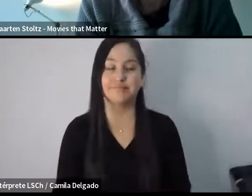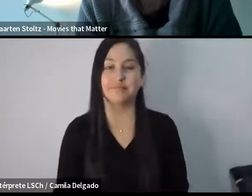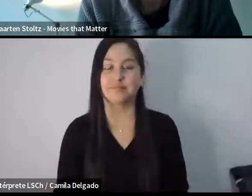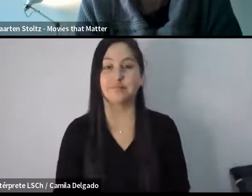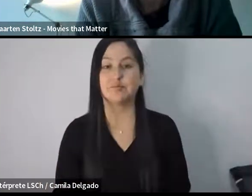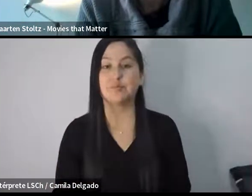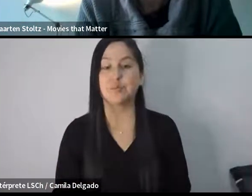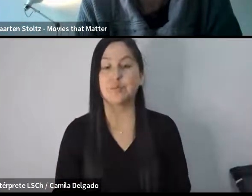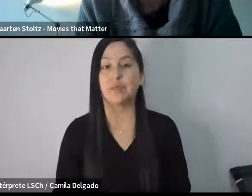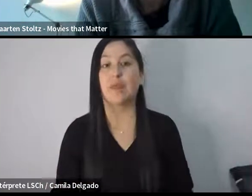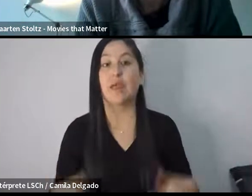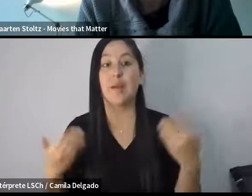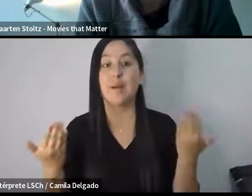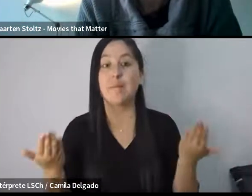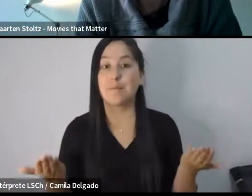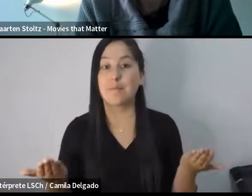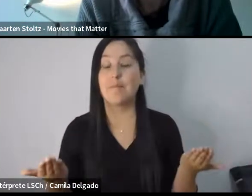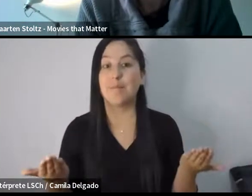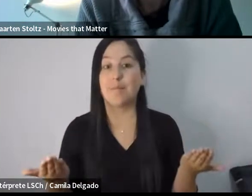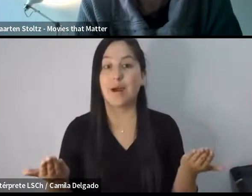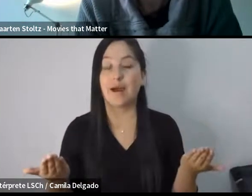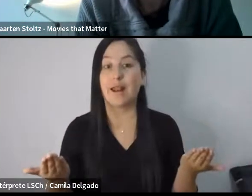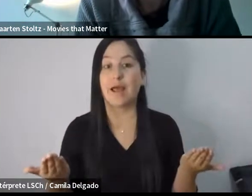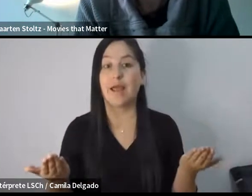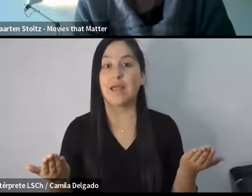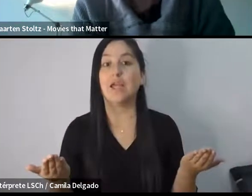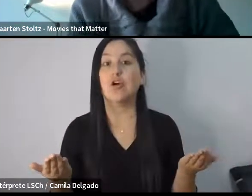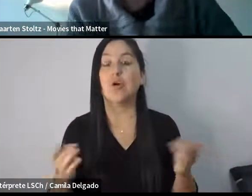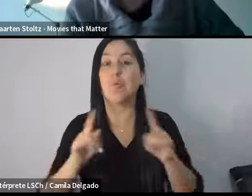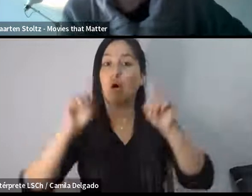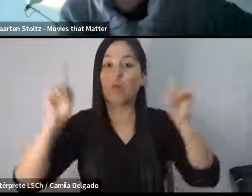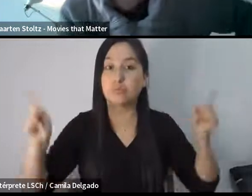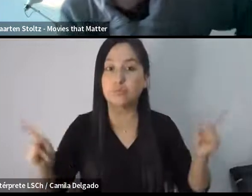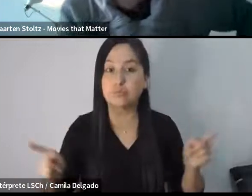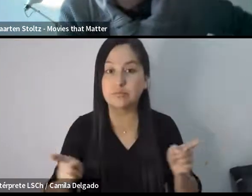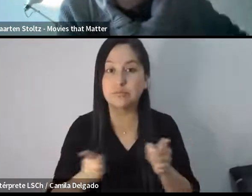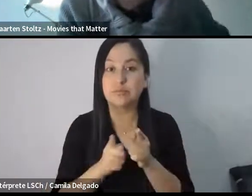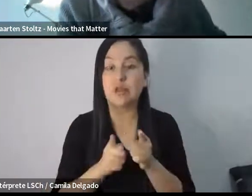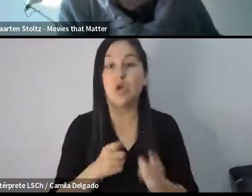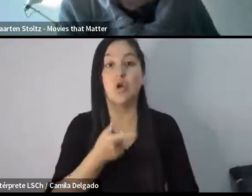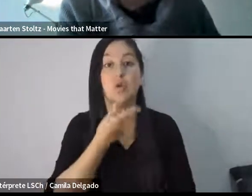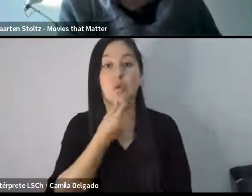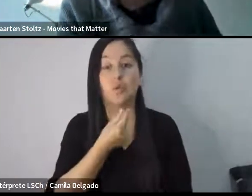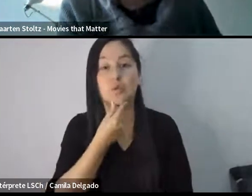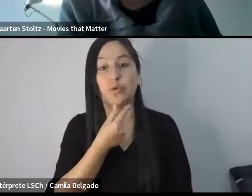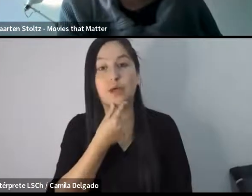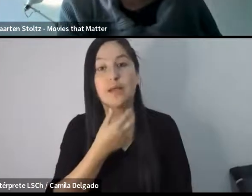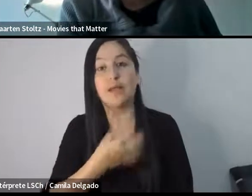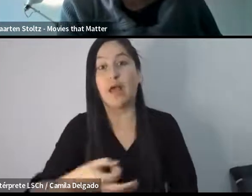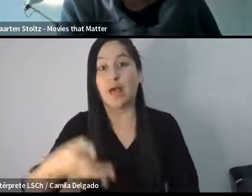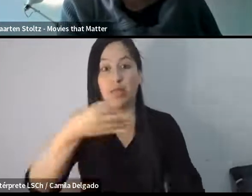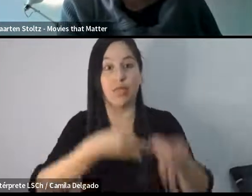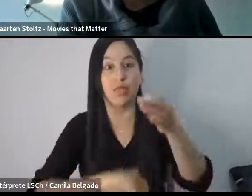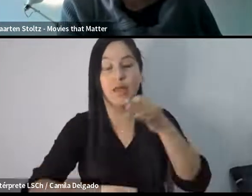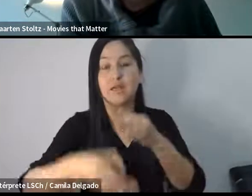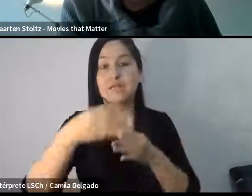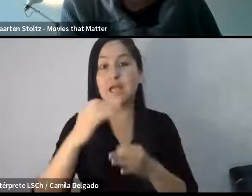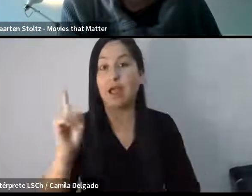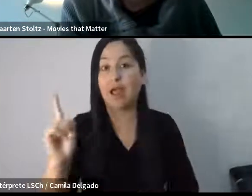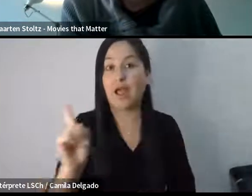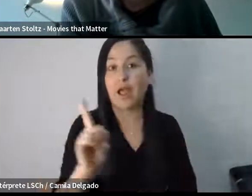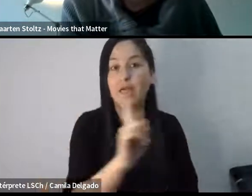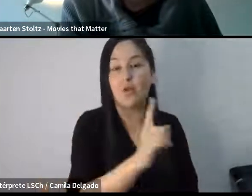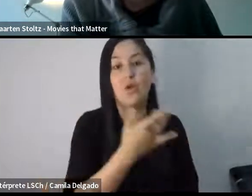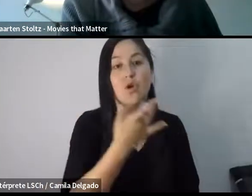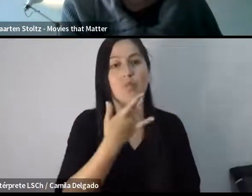Como para ir englobando, redondeando, me gustaría que nos dijeran cada uno por qué es